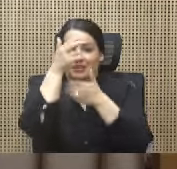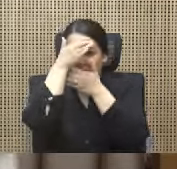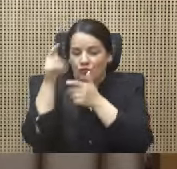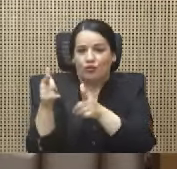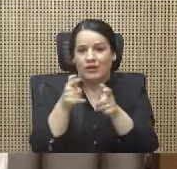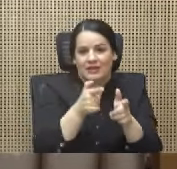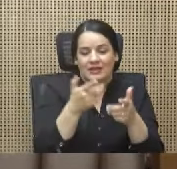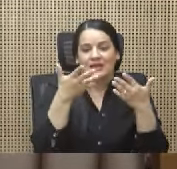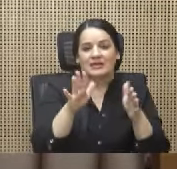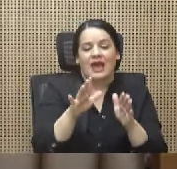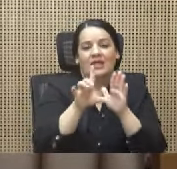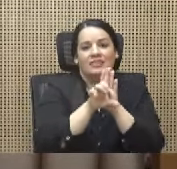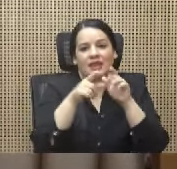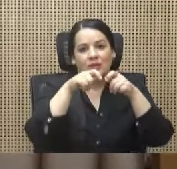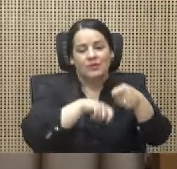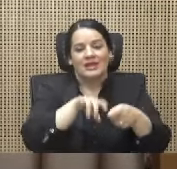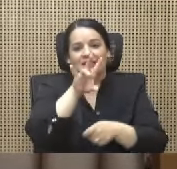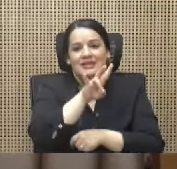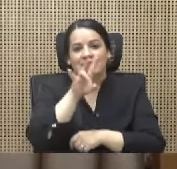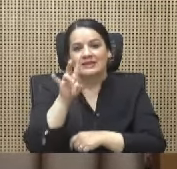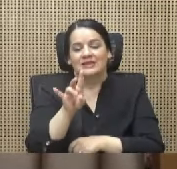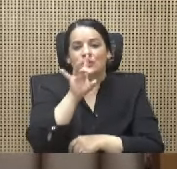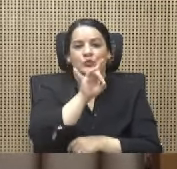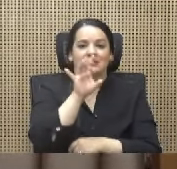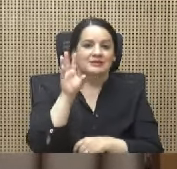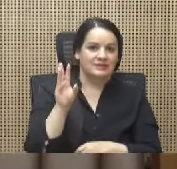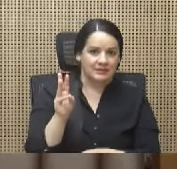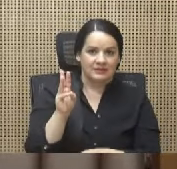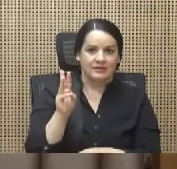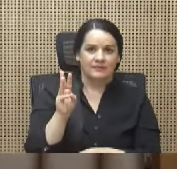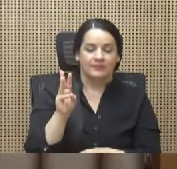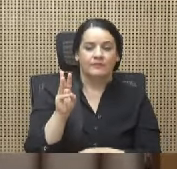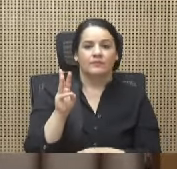nuevo, en la 7786,